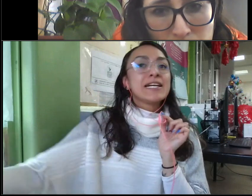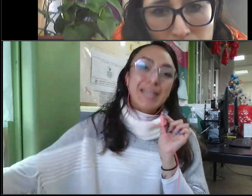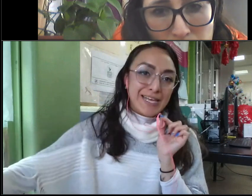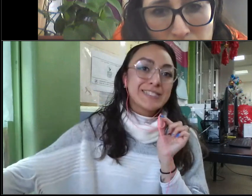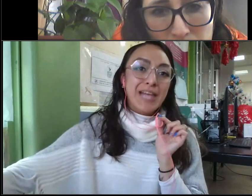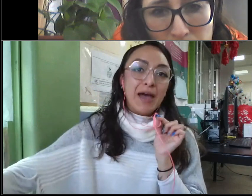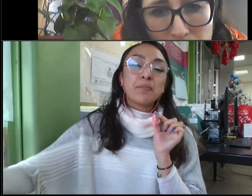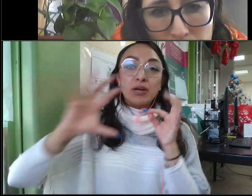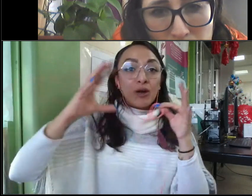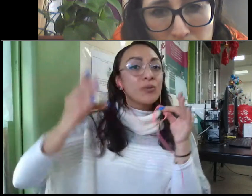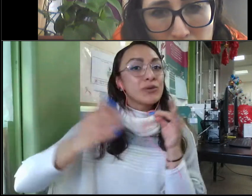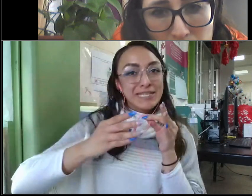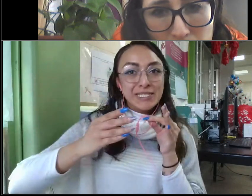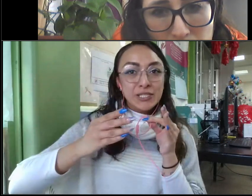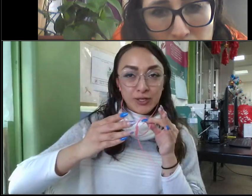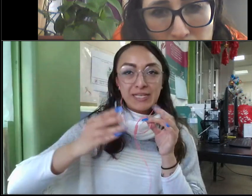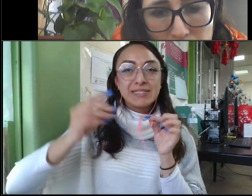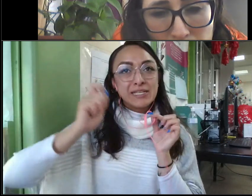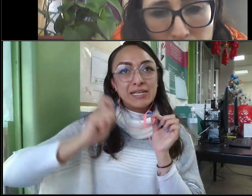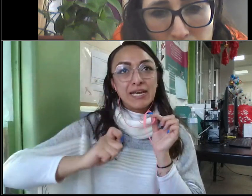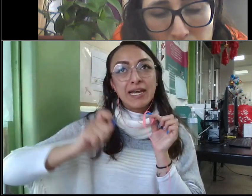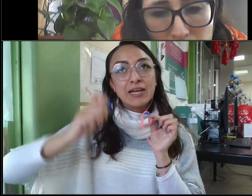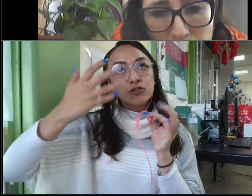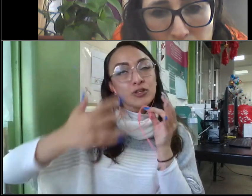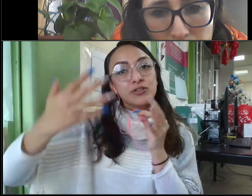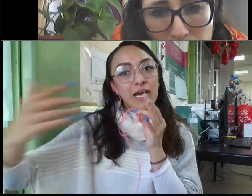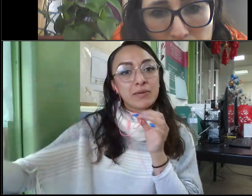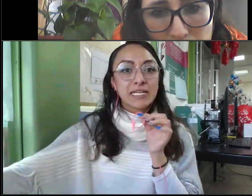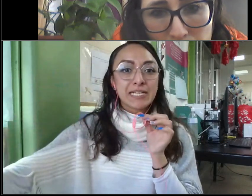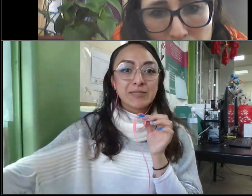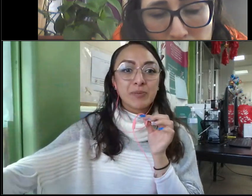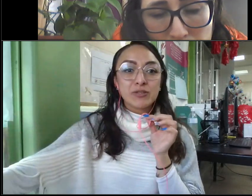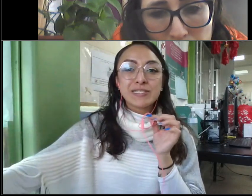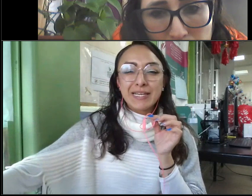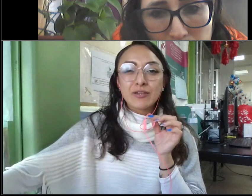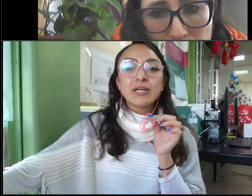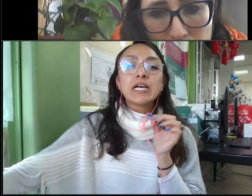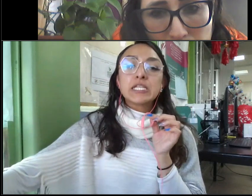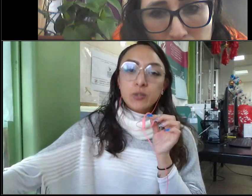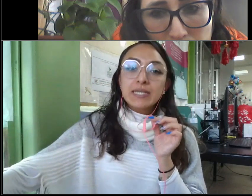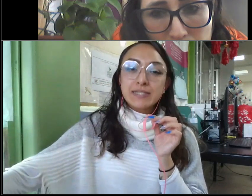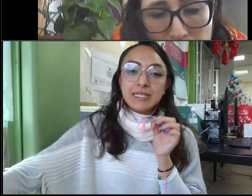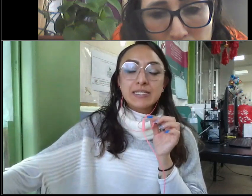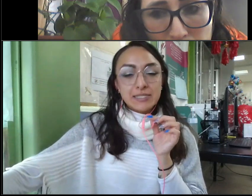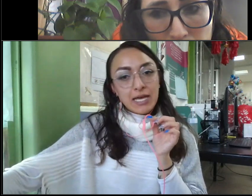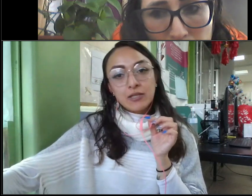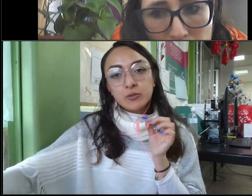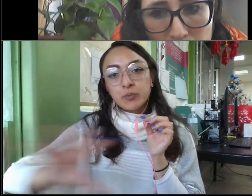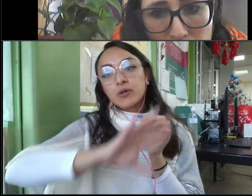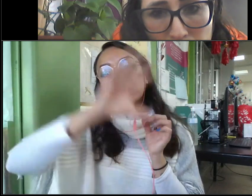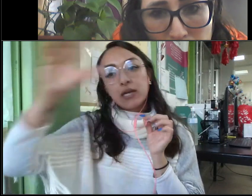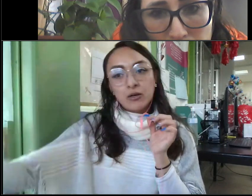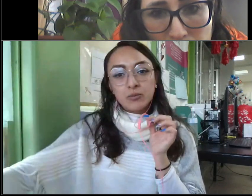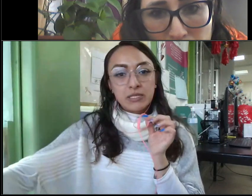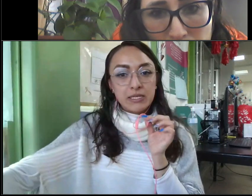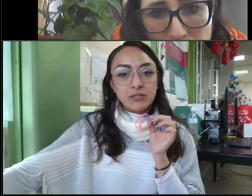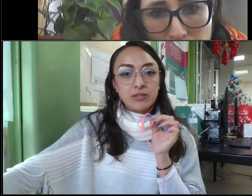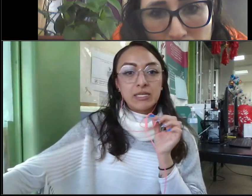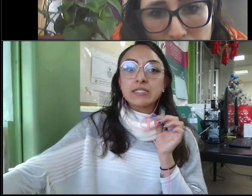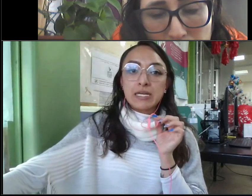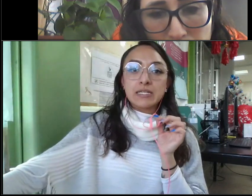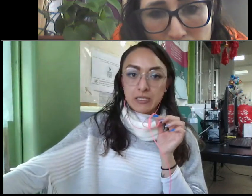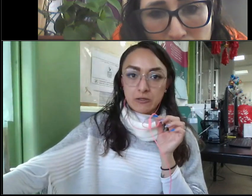escolar ya está por la comunidad sorda. Si los sordos que hablan en español signado suelen ser rechazados por la